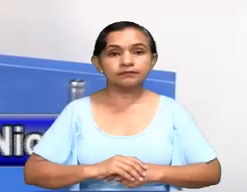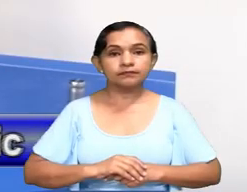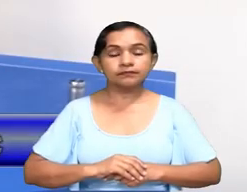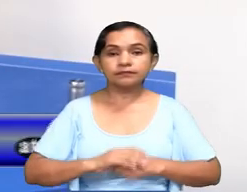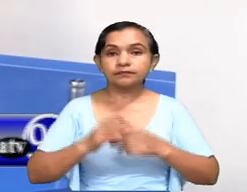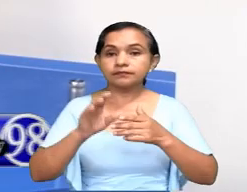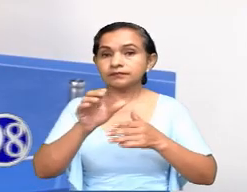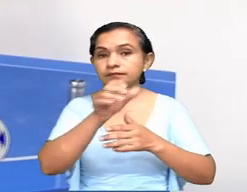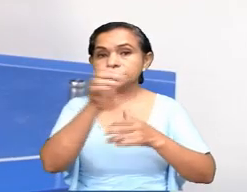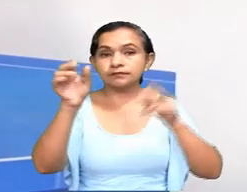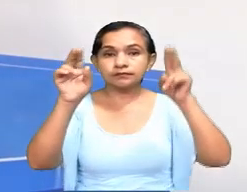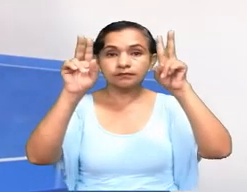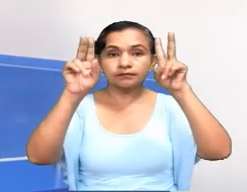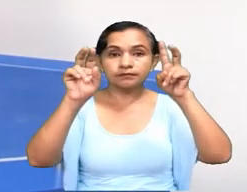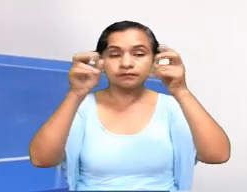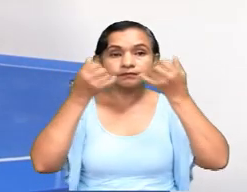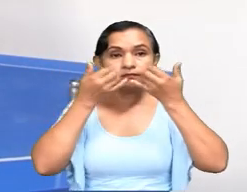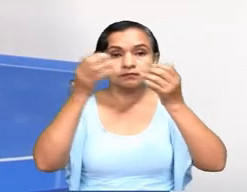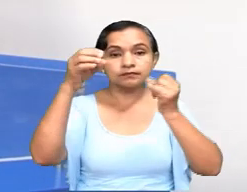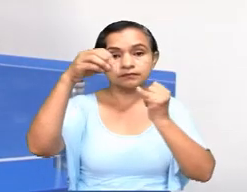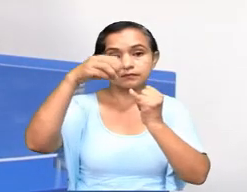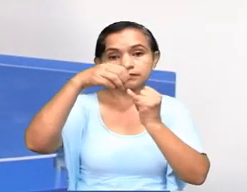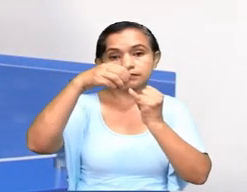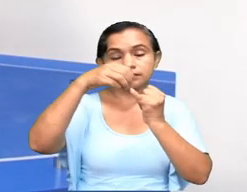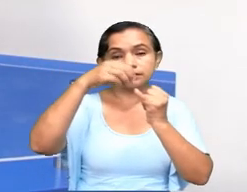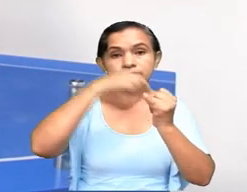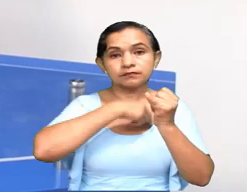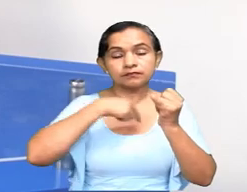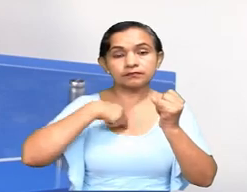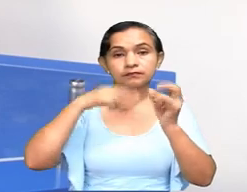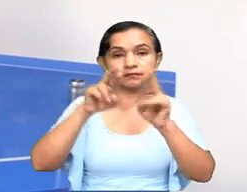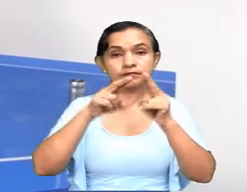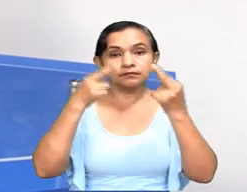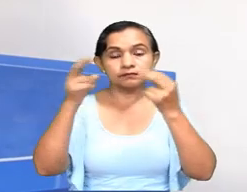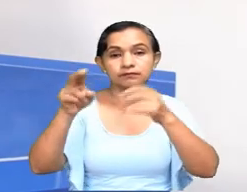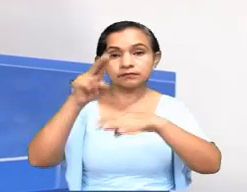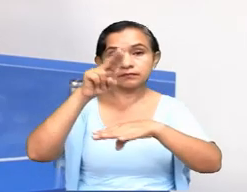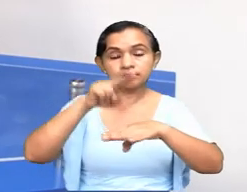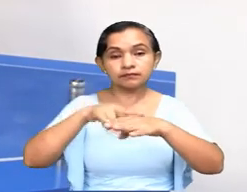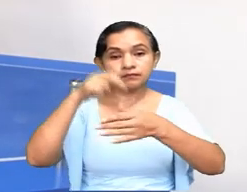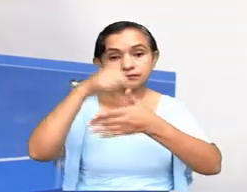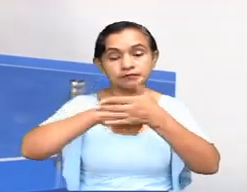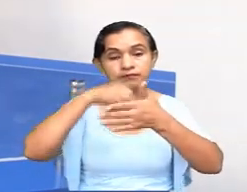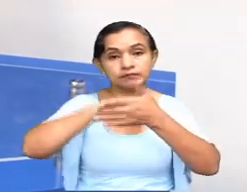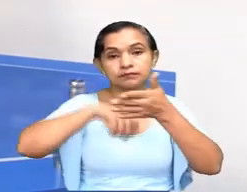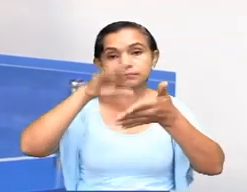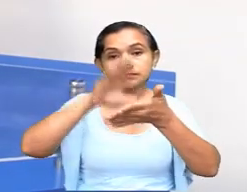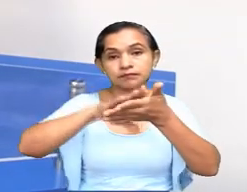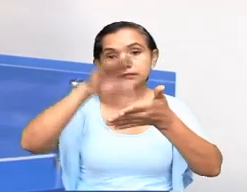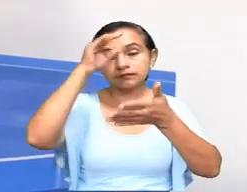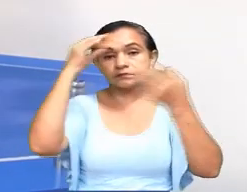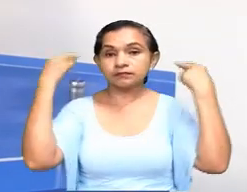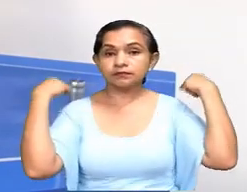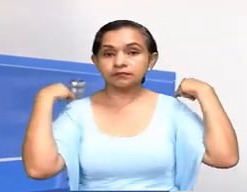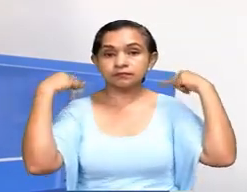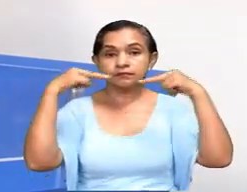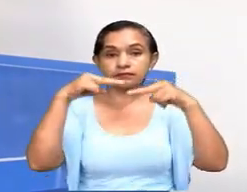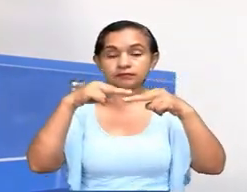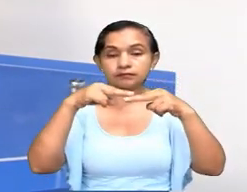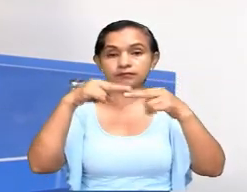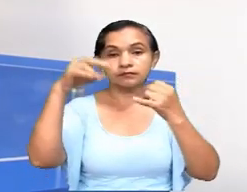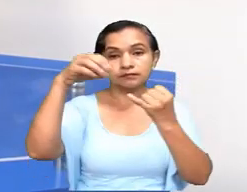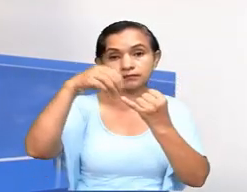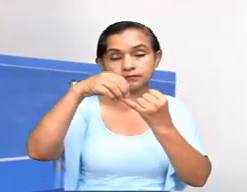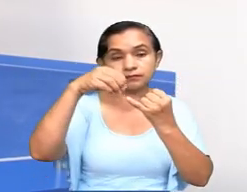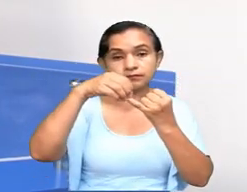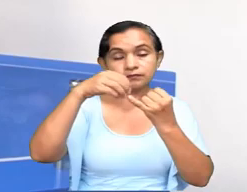En otros ámbitos informativos, el INATEC realizó un 5º Congreso Nacional para fortalecer los conocimientos de sus docentes de educación técnica